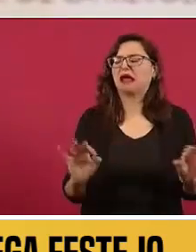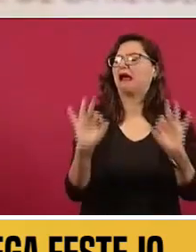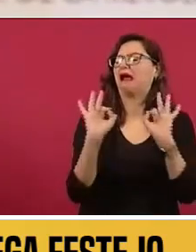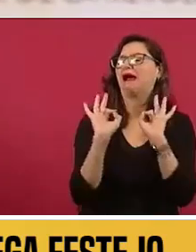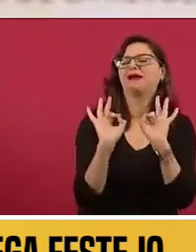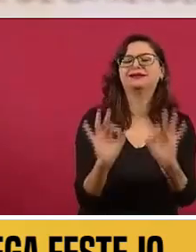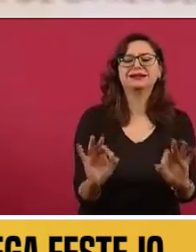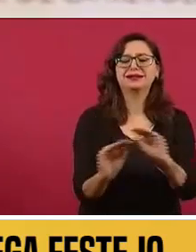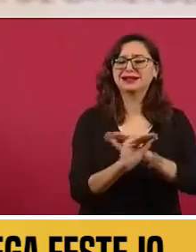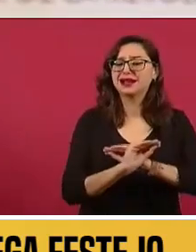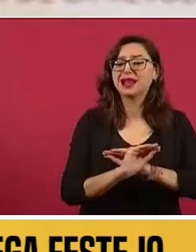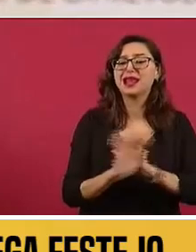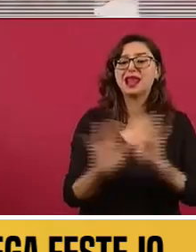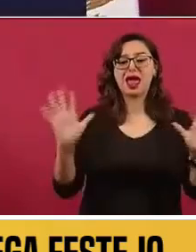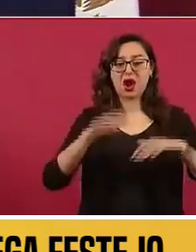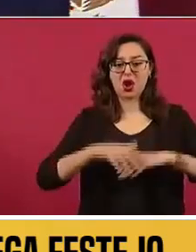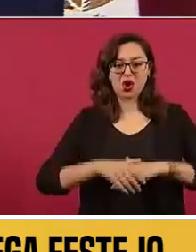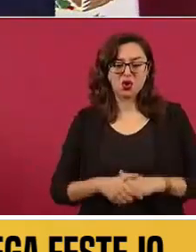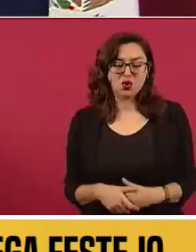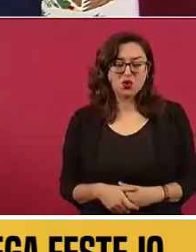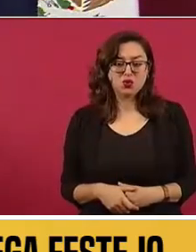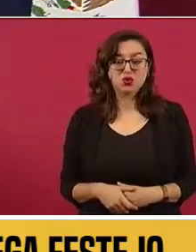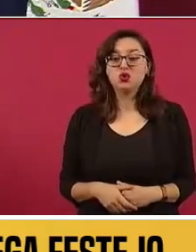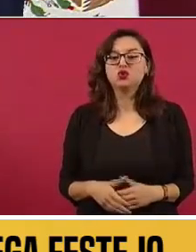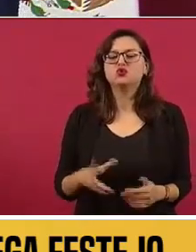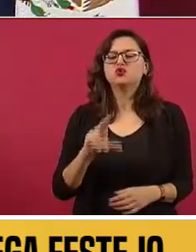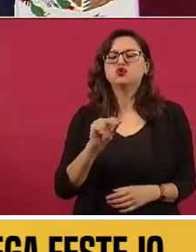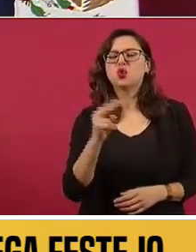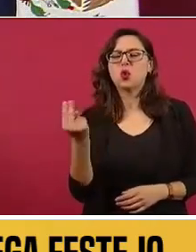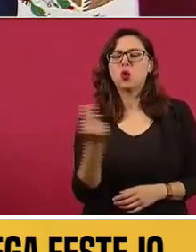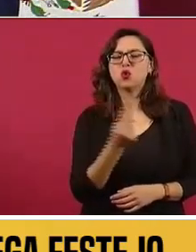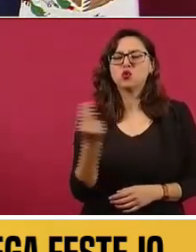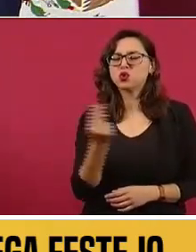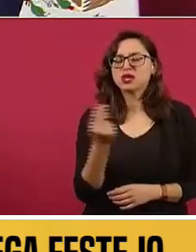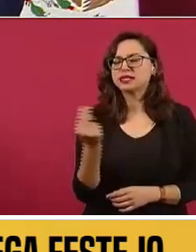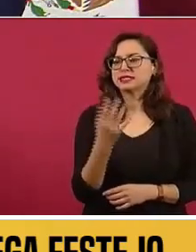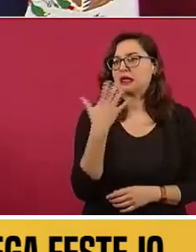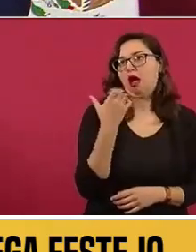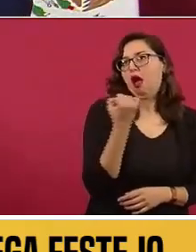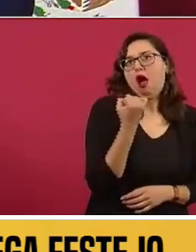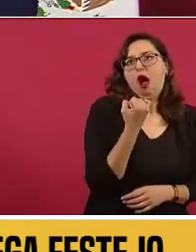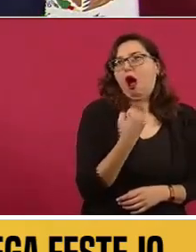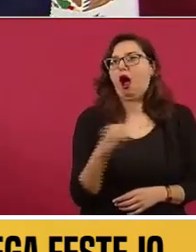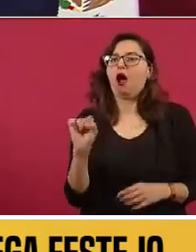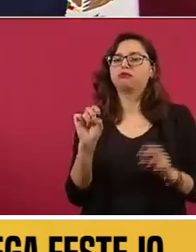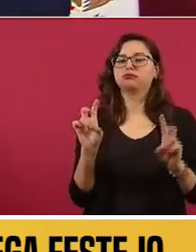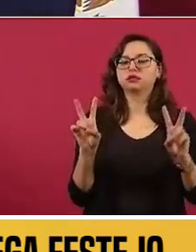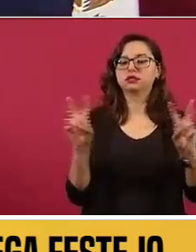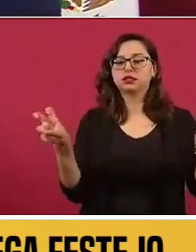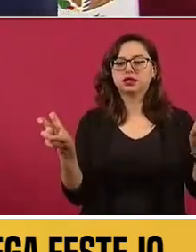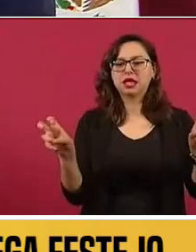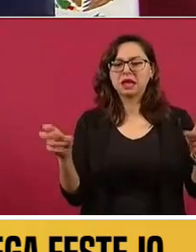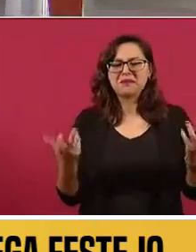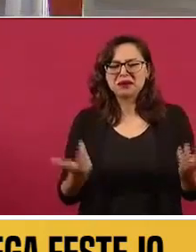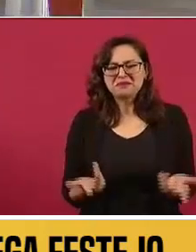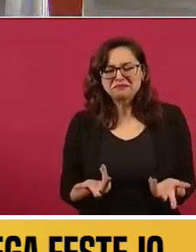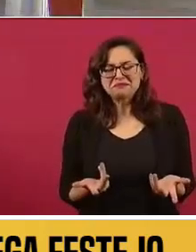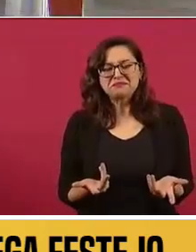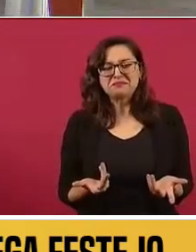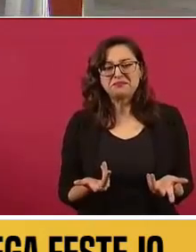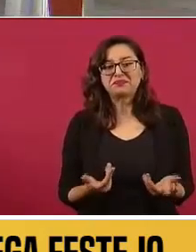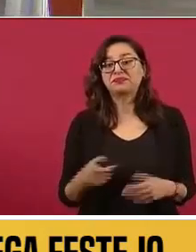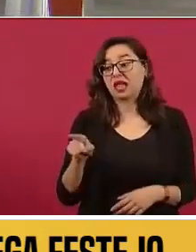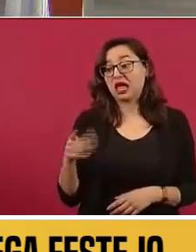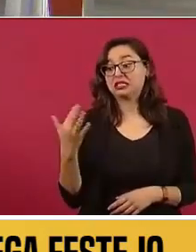impecable. Ahora, no hay que ser una eminencia como Carlos Elizondo para entender que